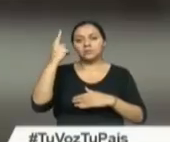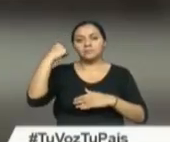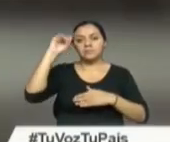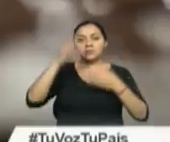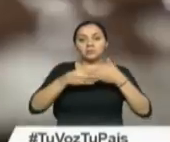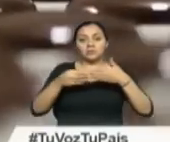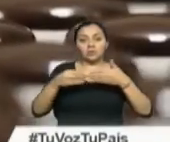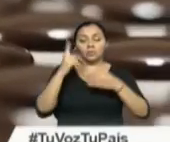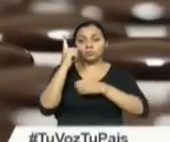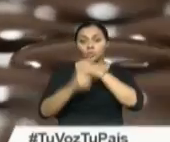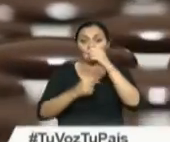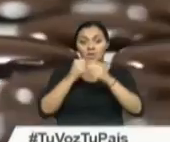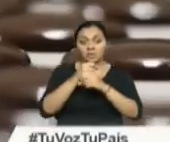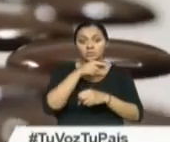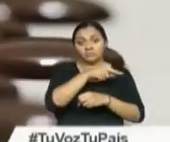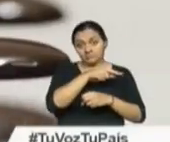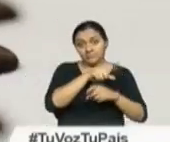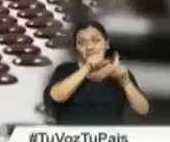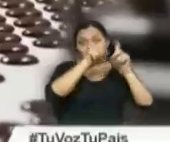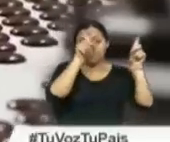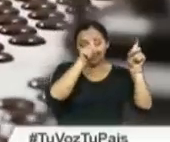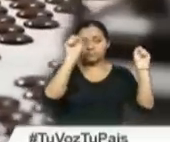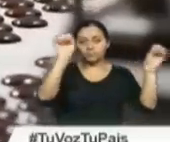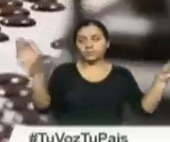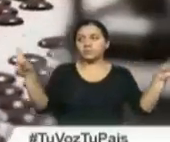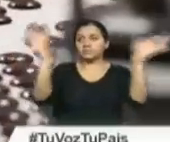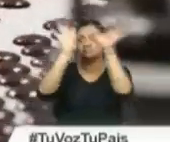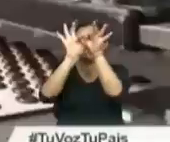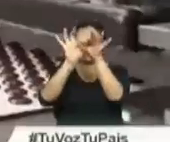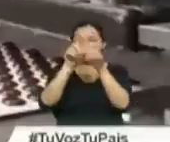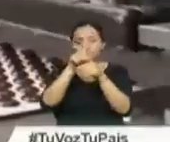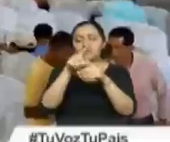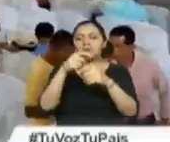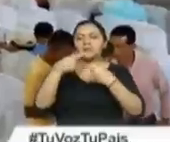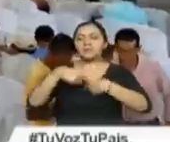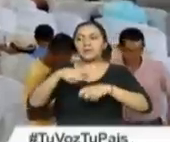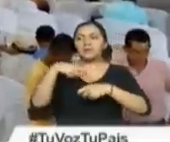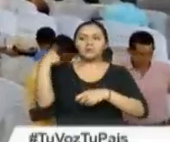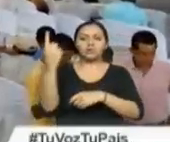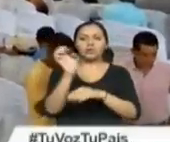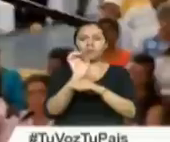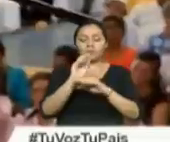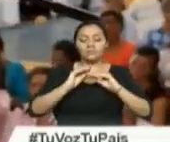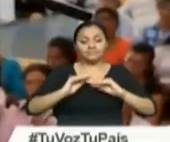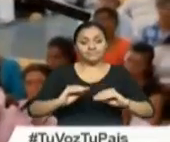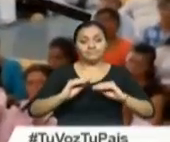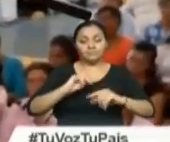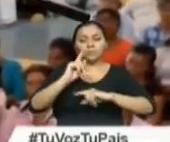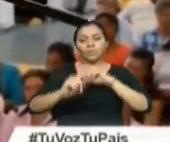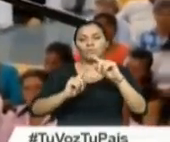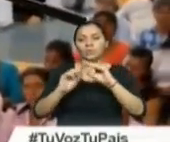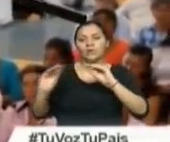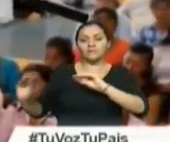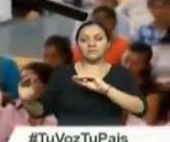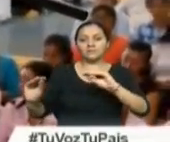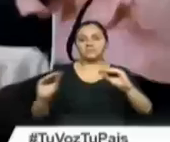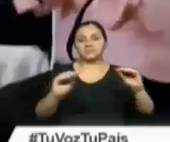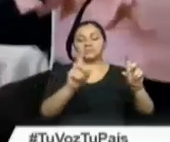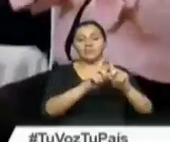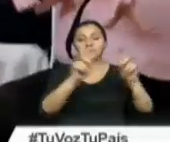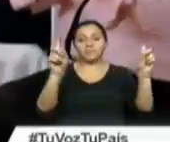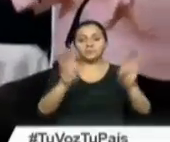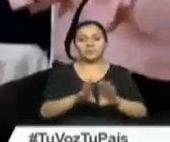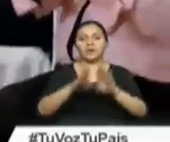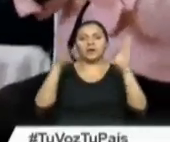año. En todo el Ecuador se están realizando talleres de socialización para notificar a las MIPYMES de la apertura del